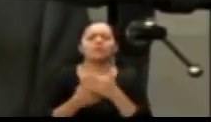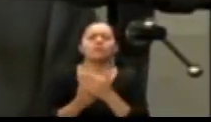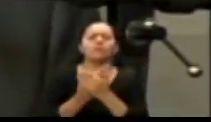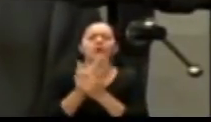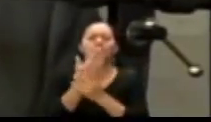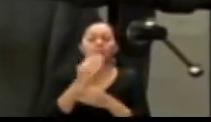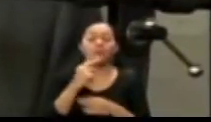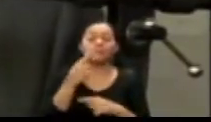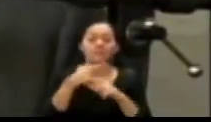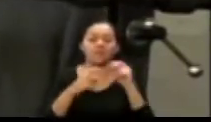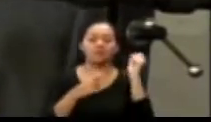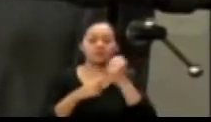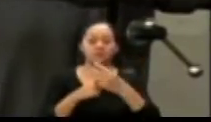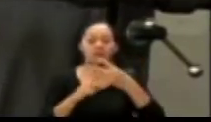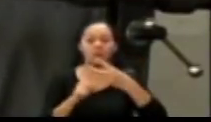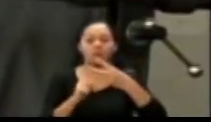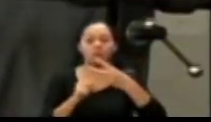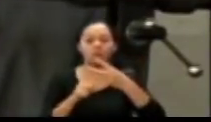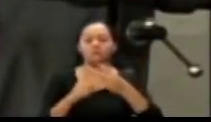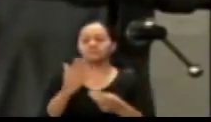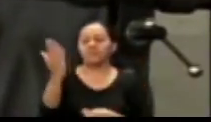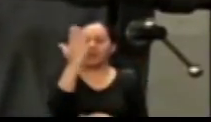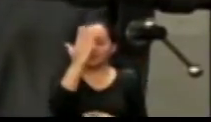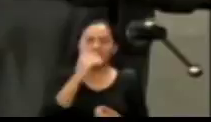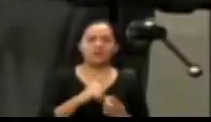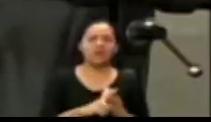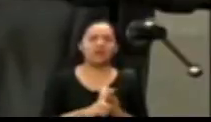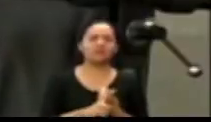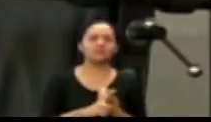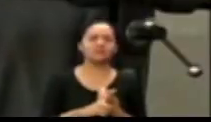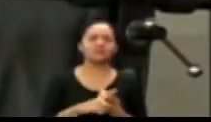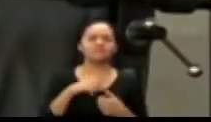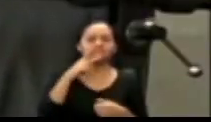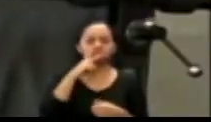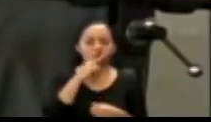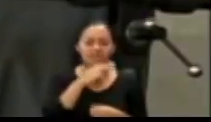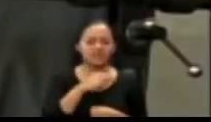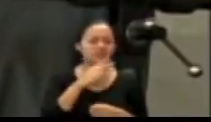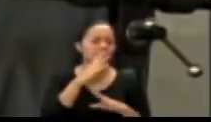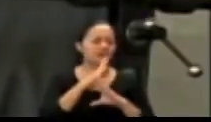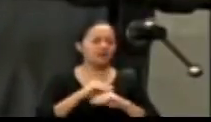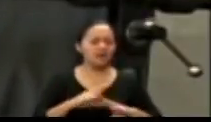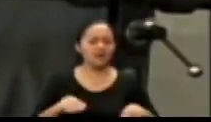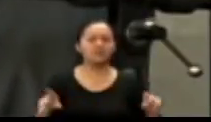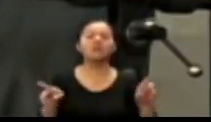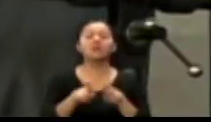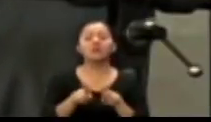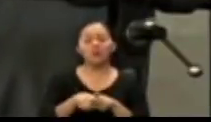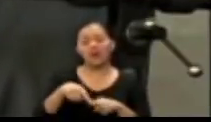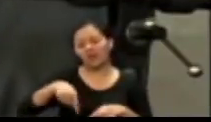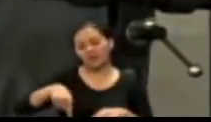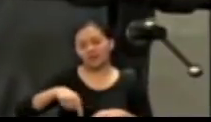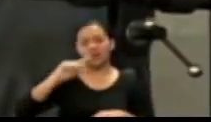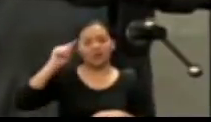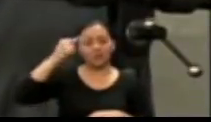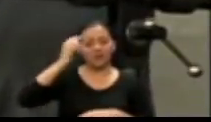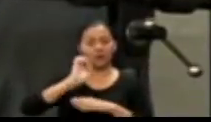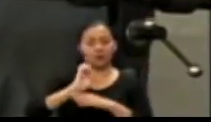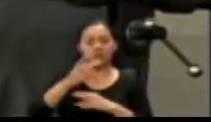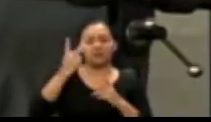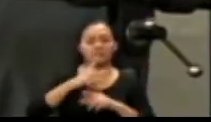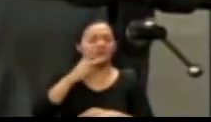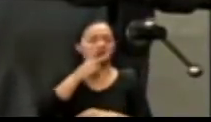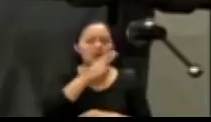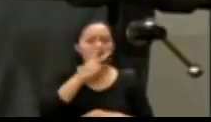Subimos, digamos, amenazas, dicen mentiras sobre nosotros, como también se dicen mentiras sobre el gobierno de Ecuador